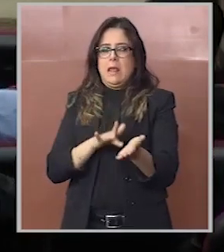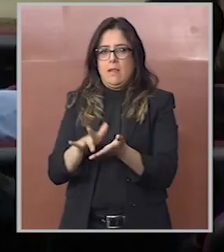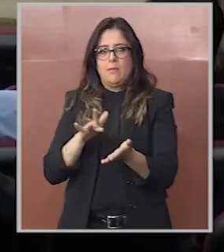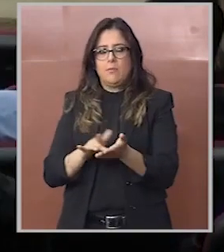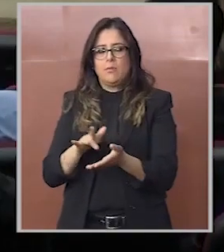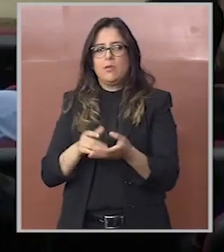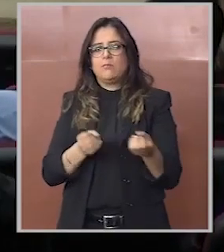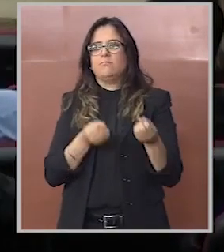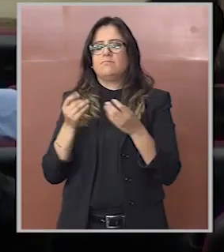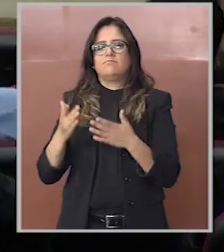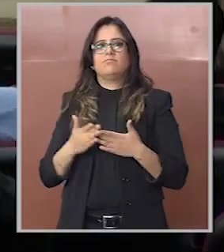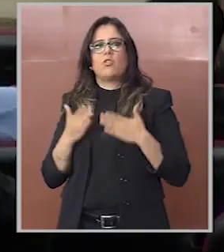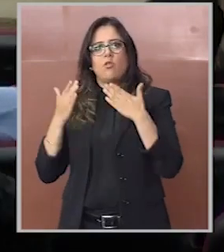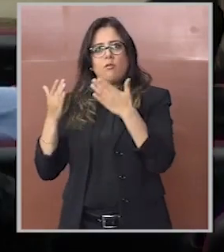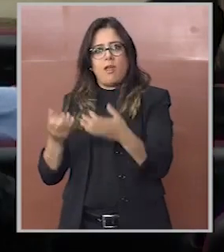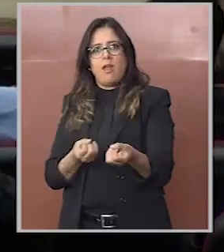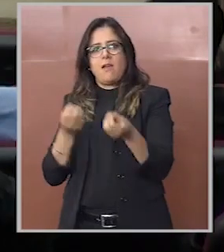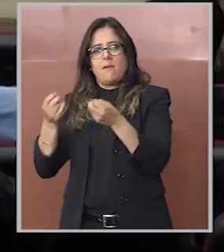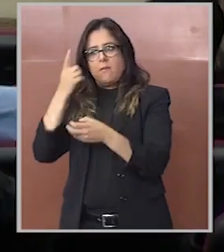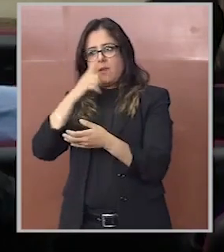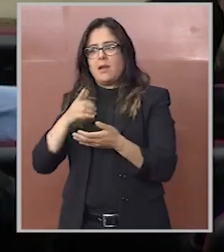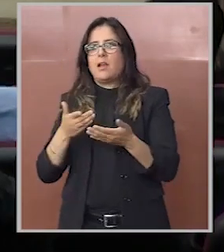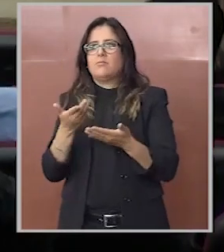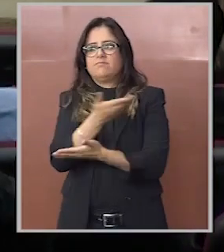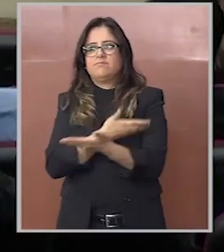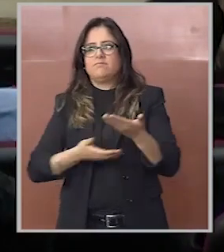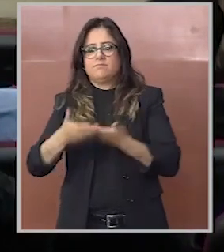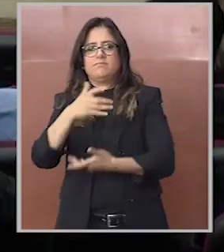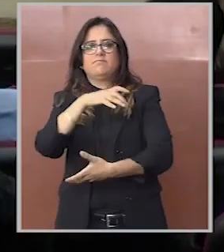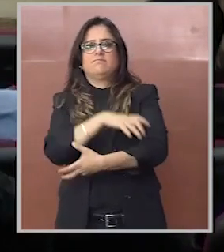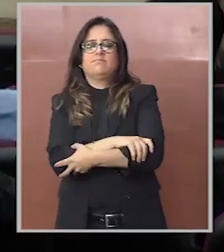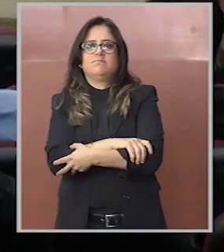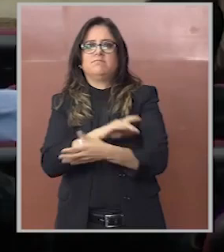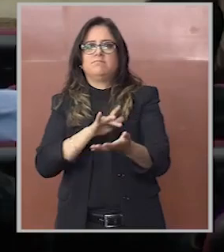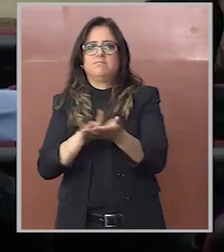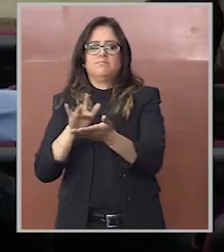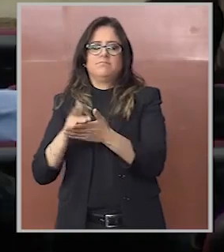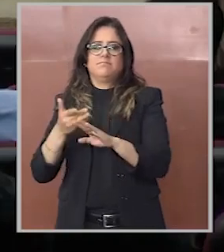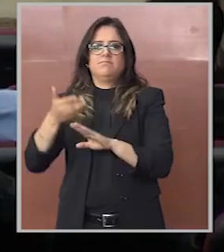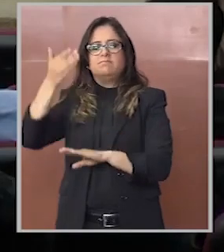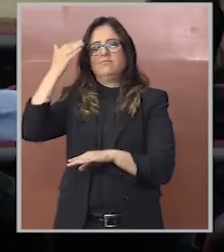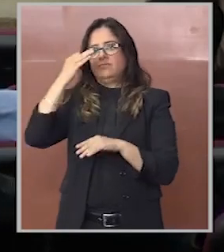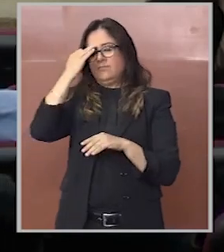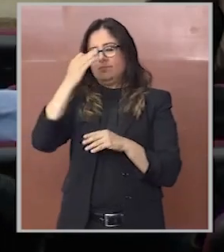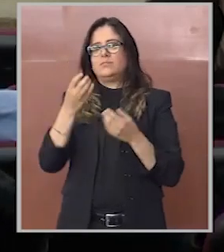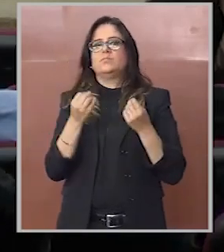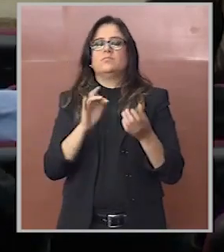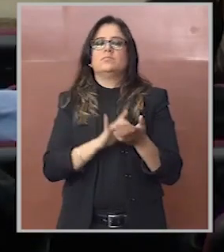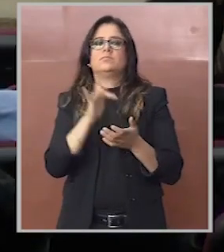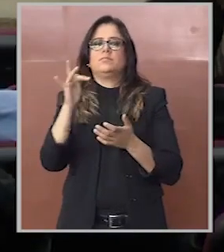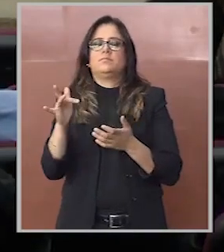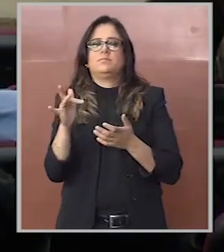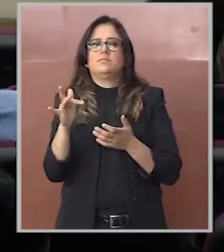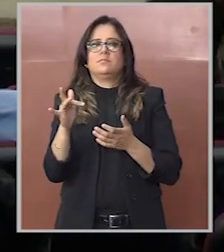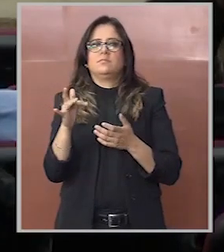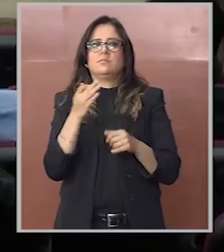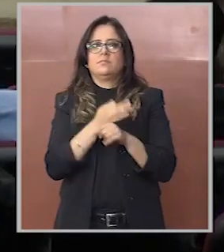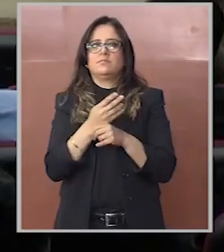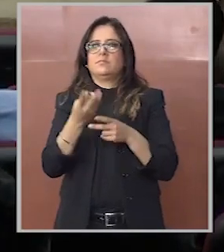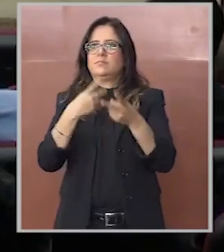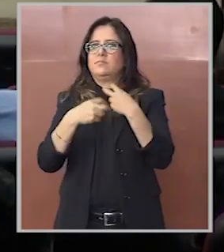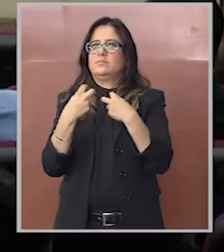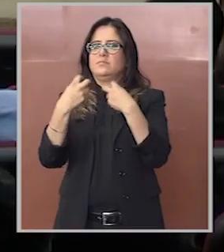durante mucho tiempo y muchas gracias a quienes nos han acompañado a nuestras intérpretes de de señas aia solisa Yael